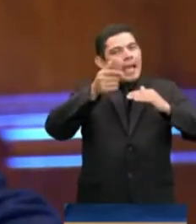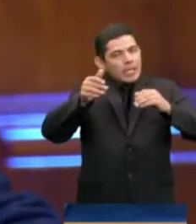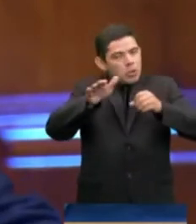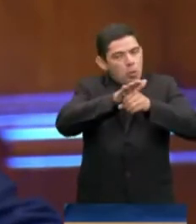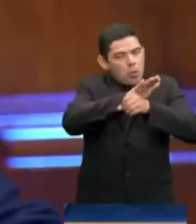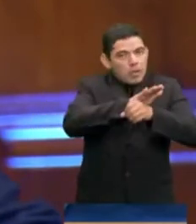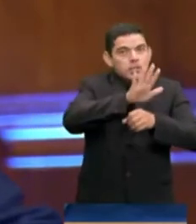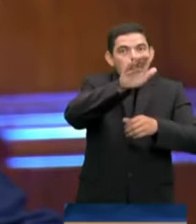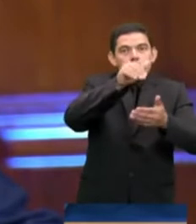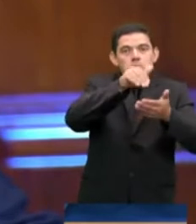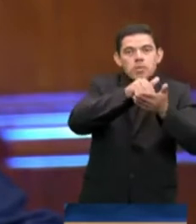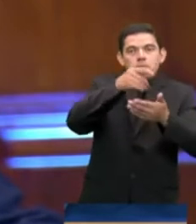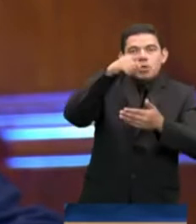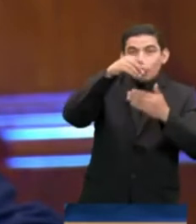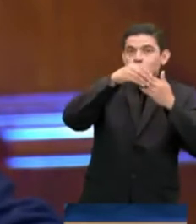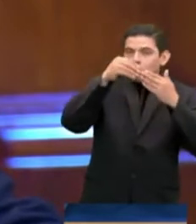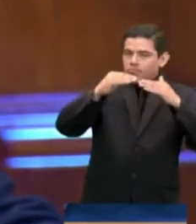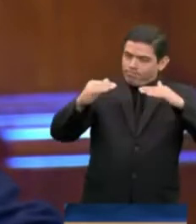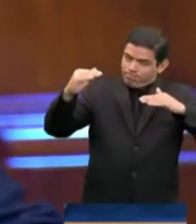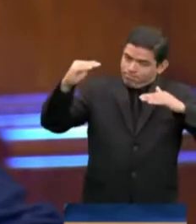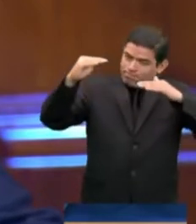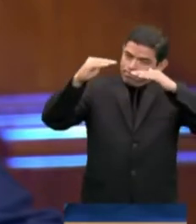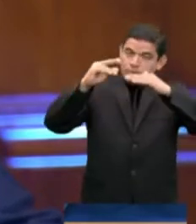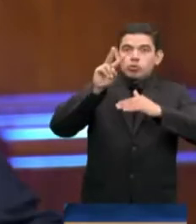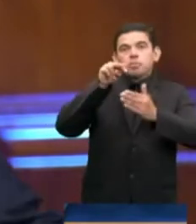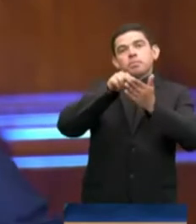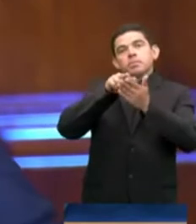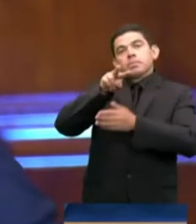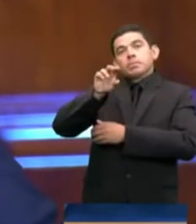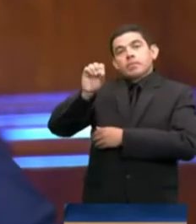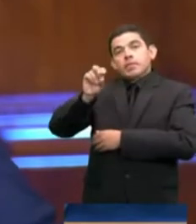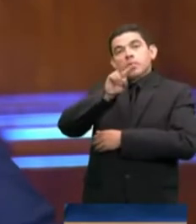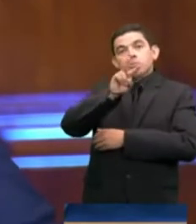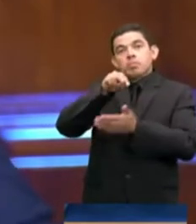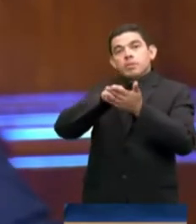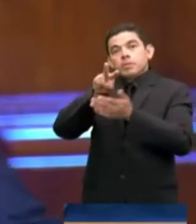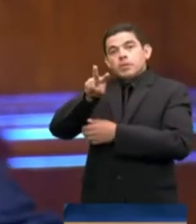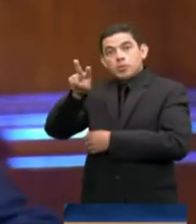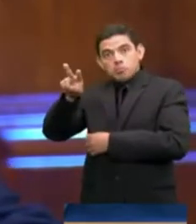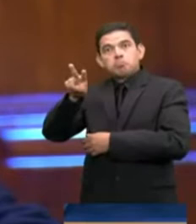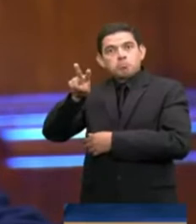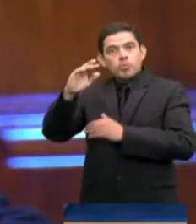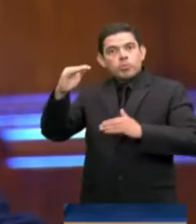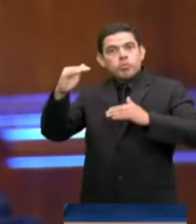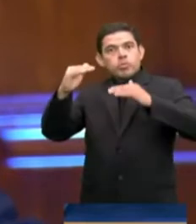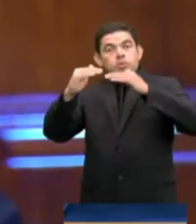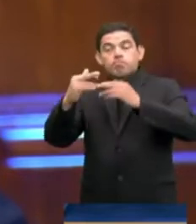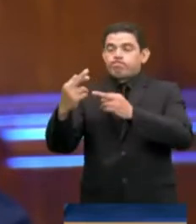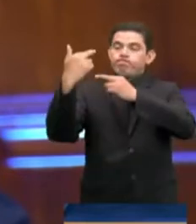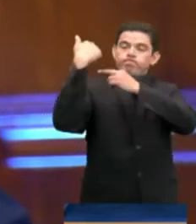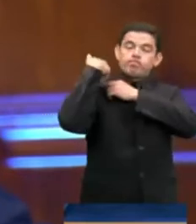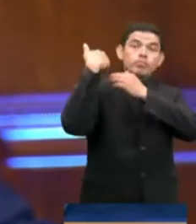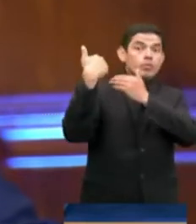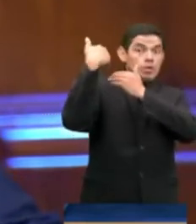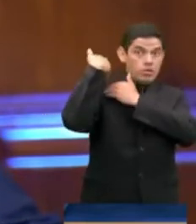de 5.000 millones de dólares entre 2020 y 2022. Al asumir nuestro